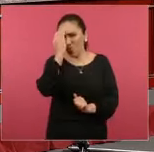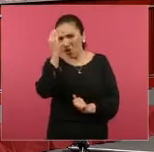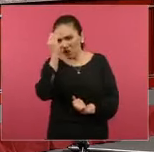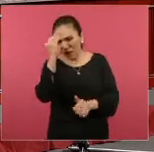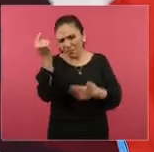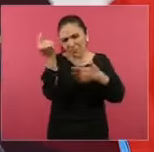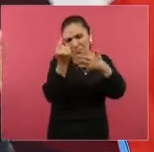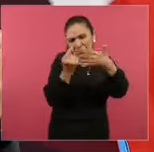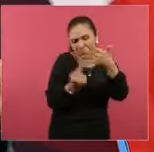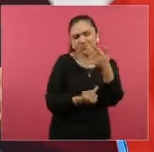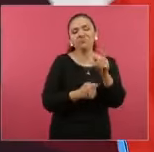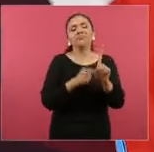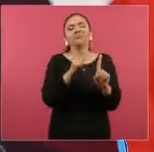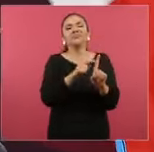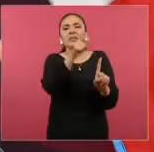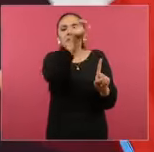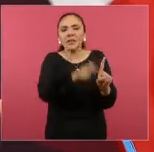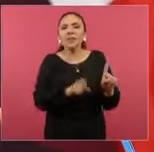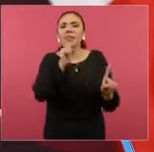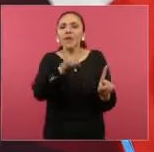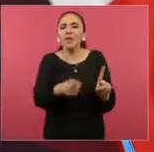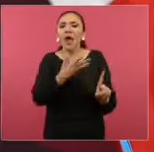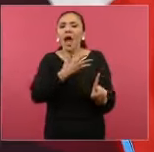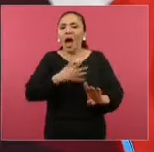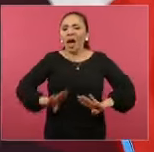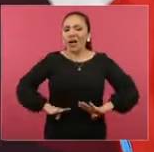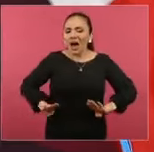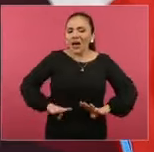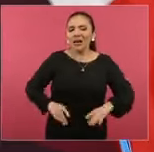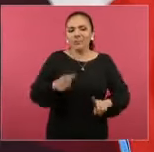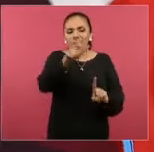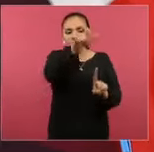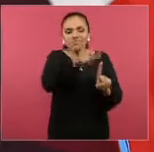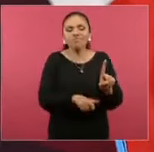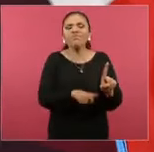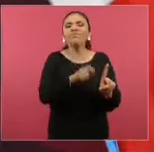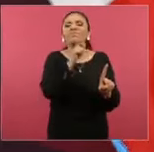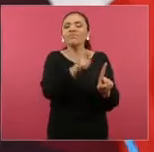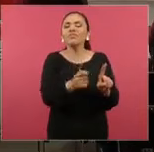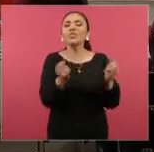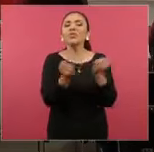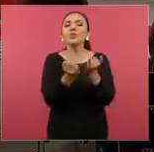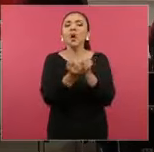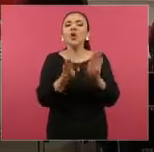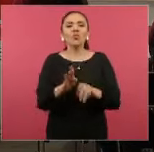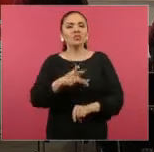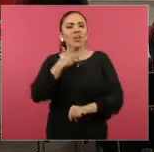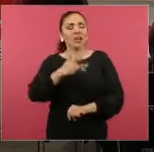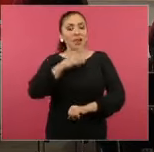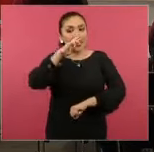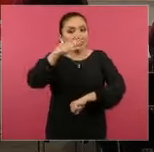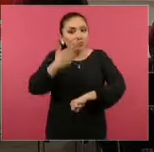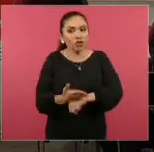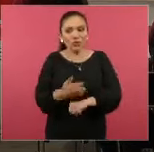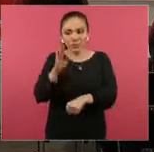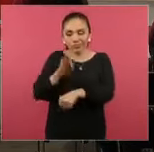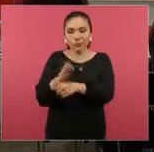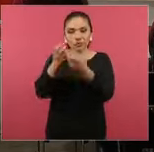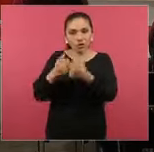también tenga algo que se ha dicho aquí, actitudes, pero actitudes también de responsabilidad